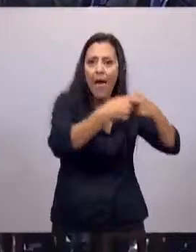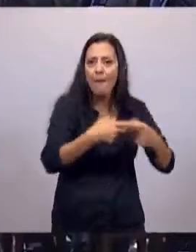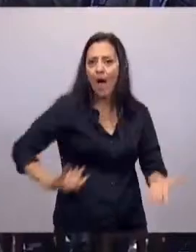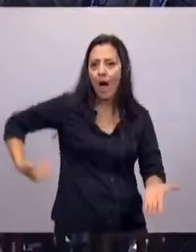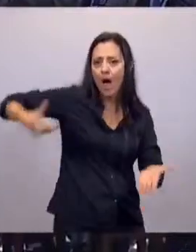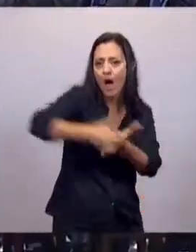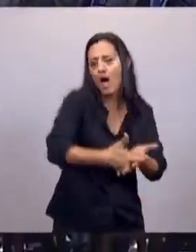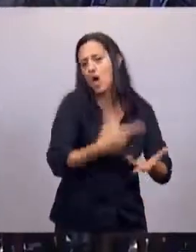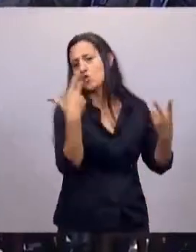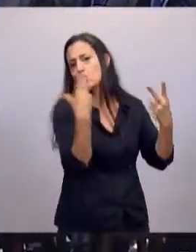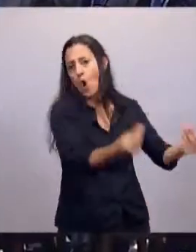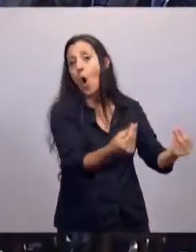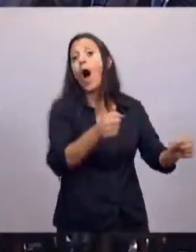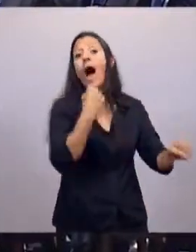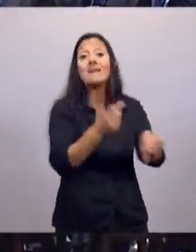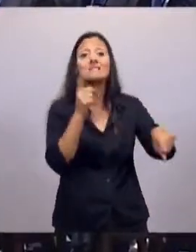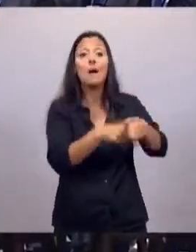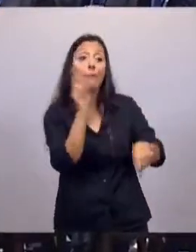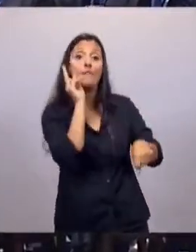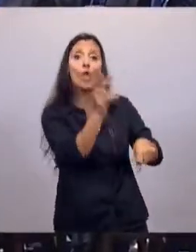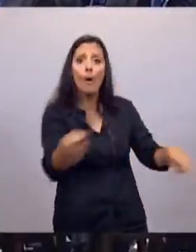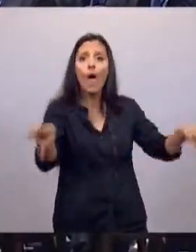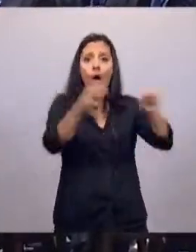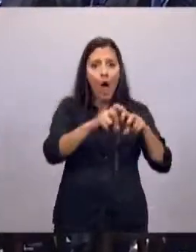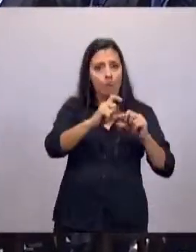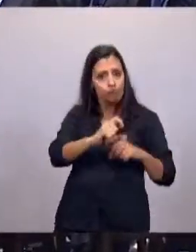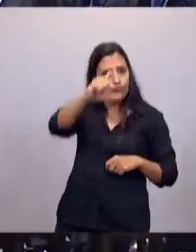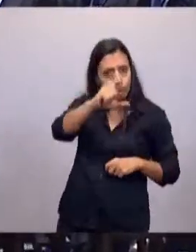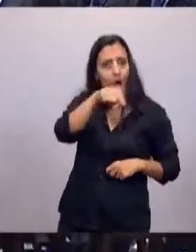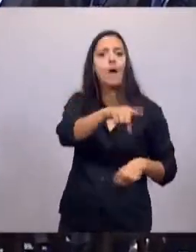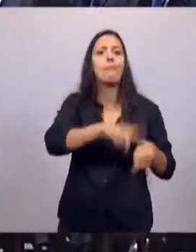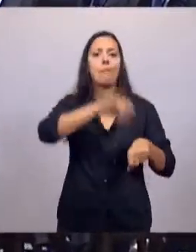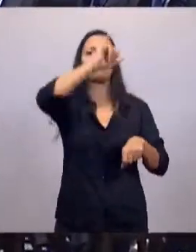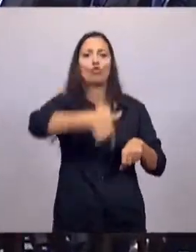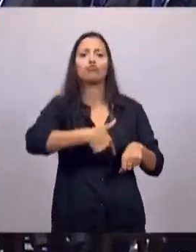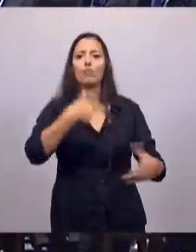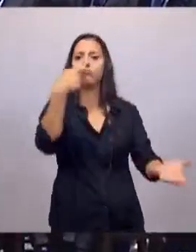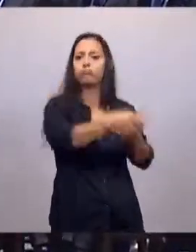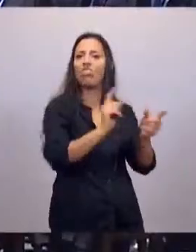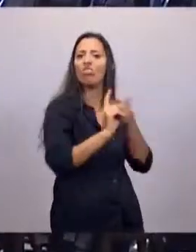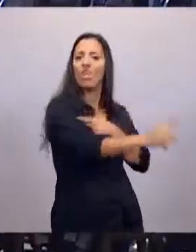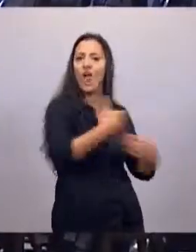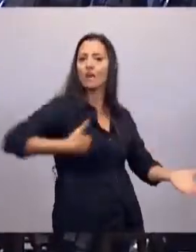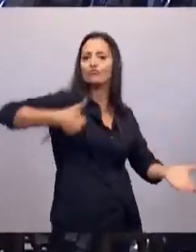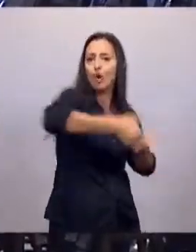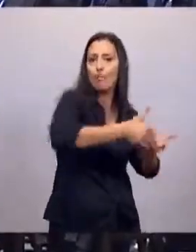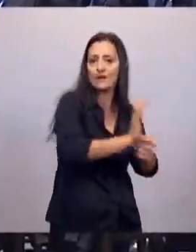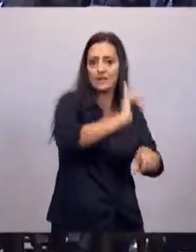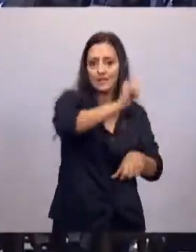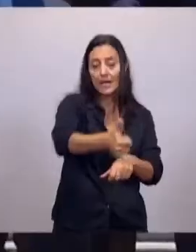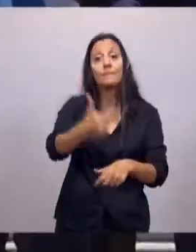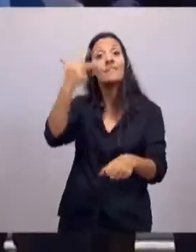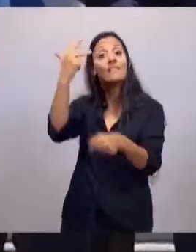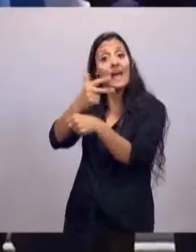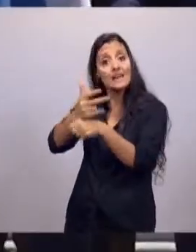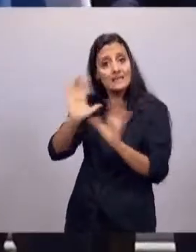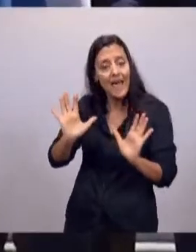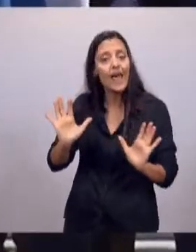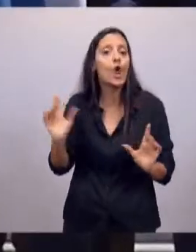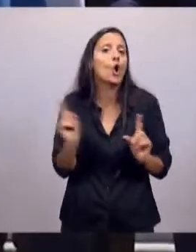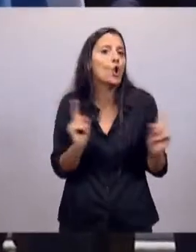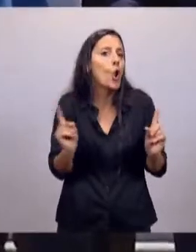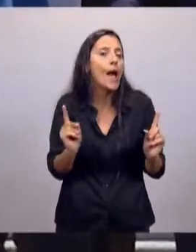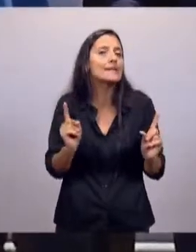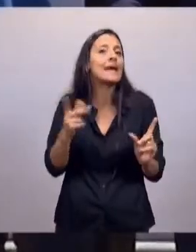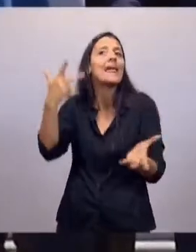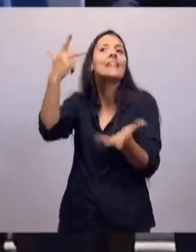hasta que vean el ajuste fiscal, haciendo que el mismo sea recesivo. En tercer lugar, y no por ello